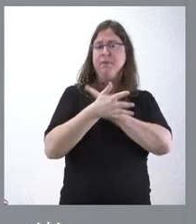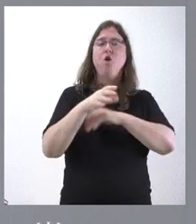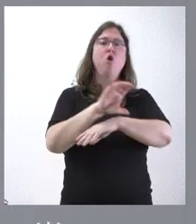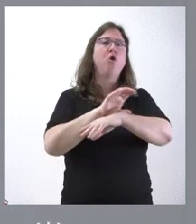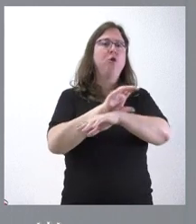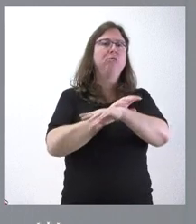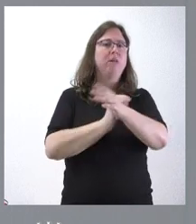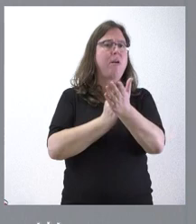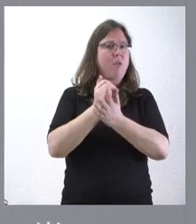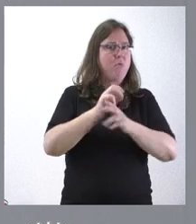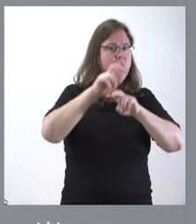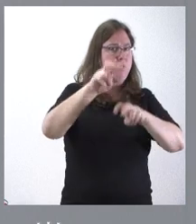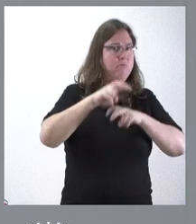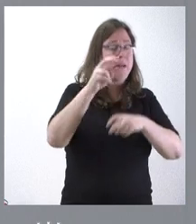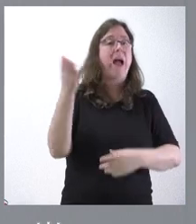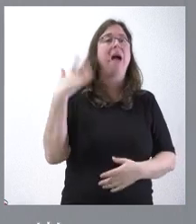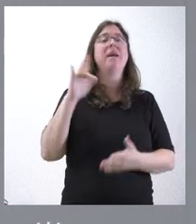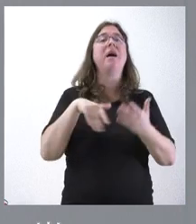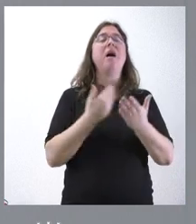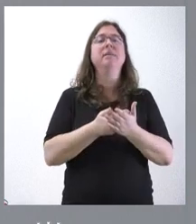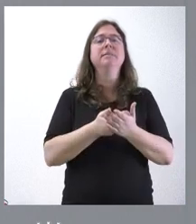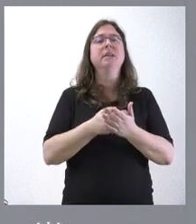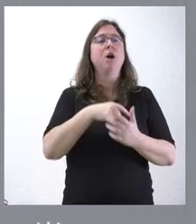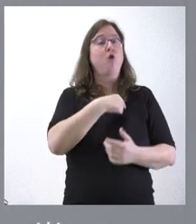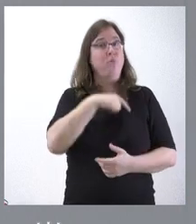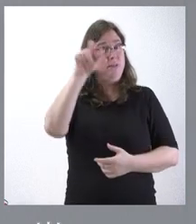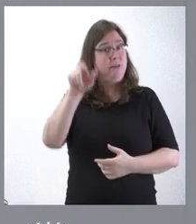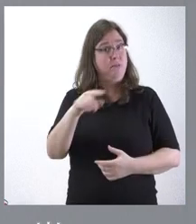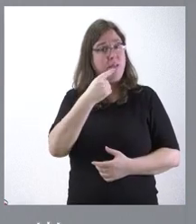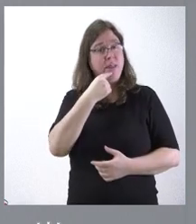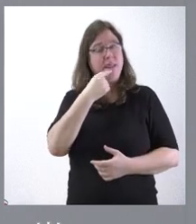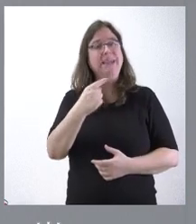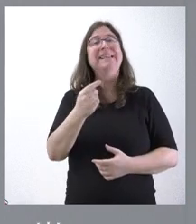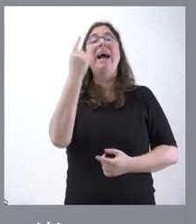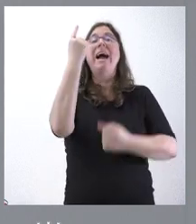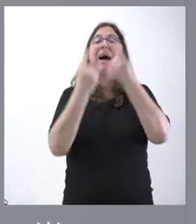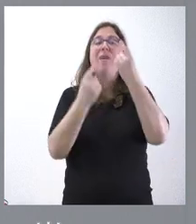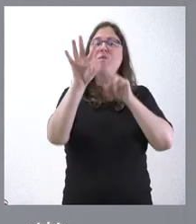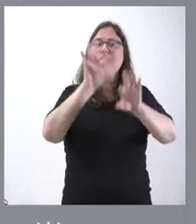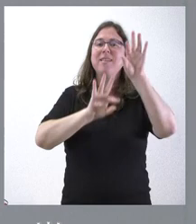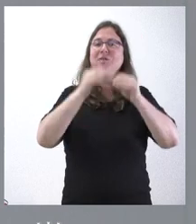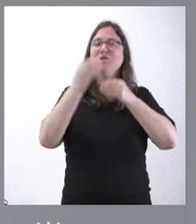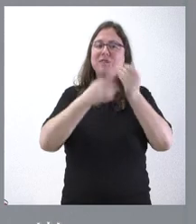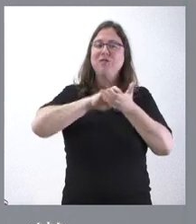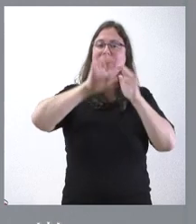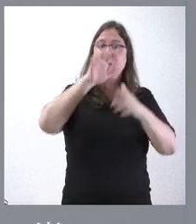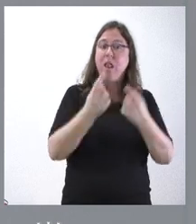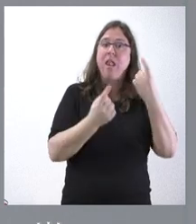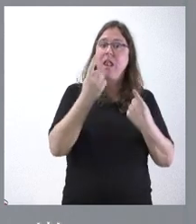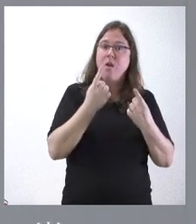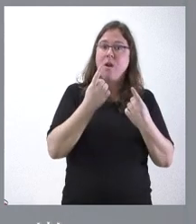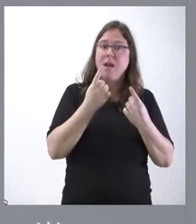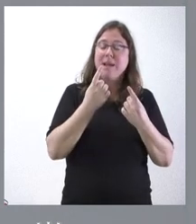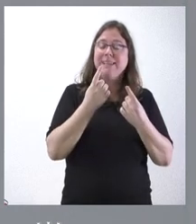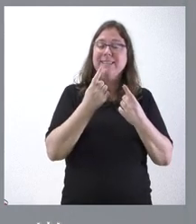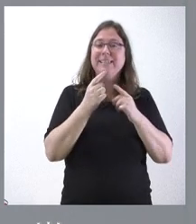de agricultura y ganadería el propio comisario europeo decía que algunas de las decisiones que se aplican en Castilla y león son dentro